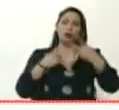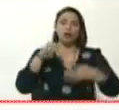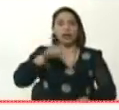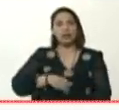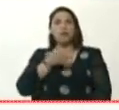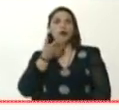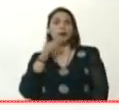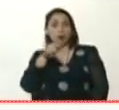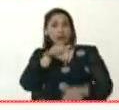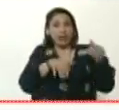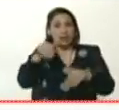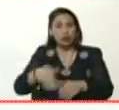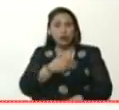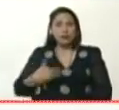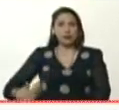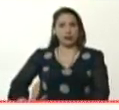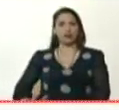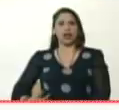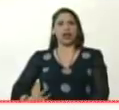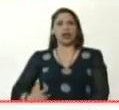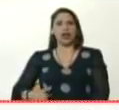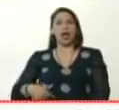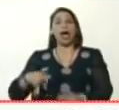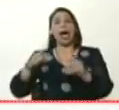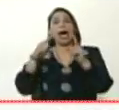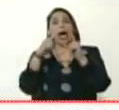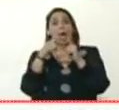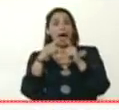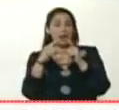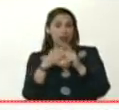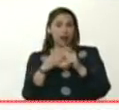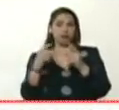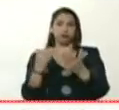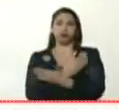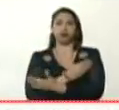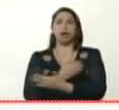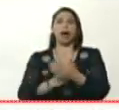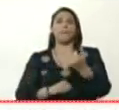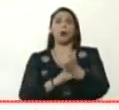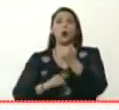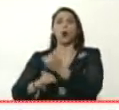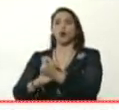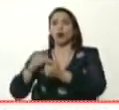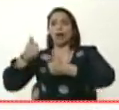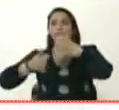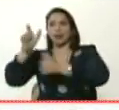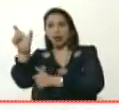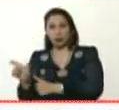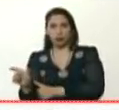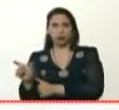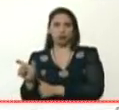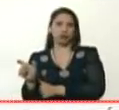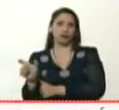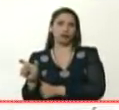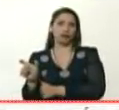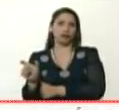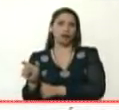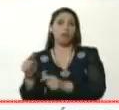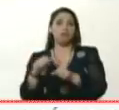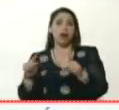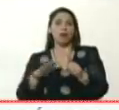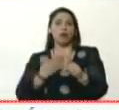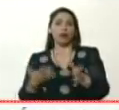en esas elecciones presidenciales los adecos le quitaron el apoyo a su candidato para por allá